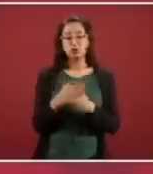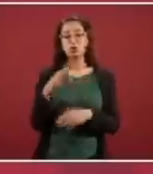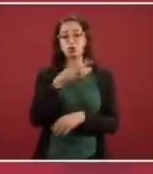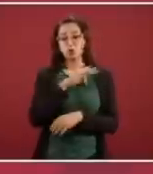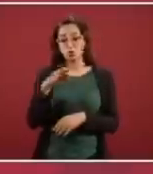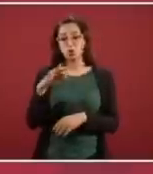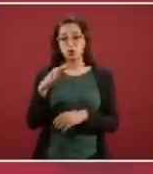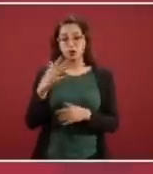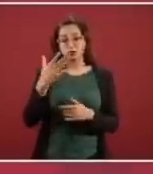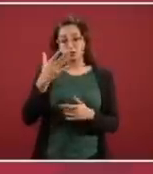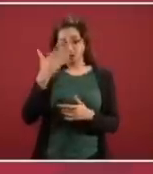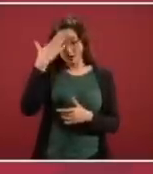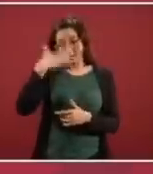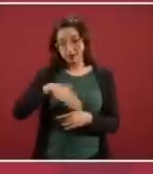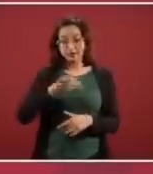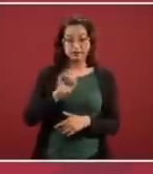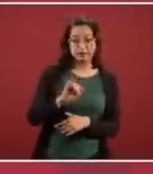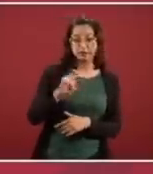en curso la investigación.